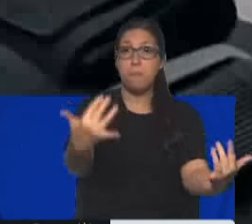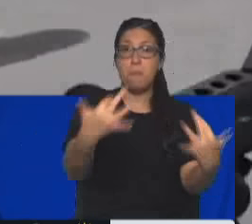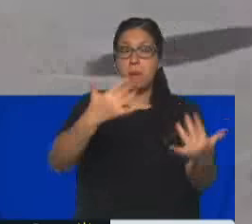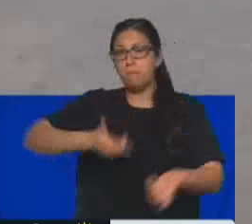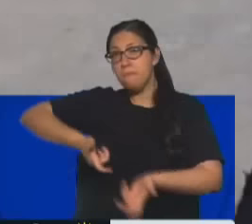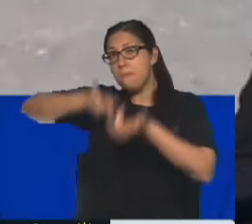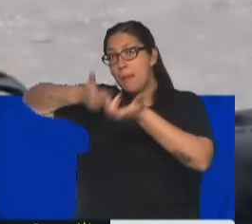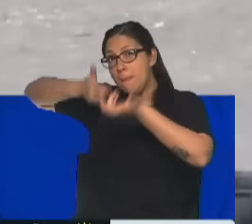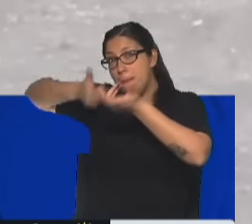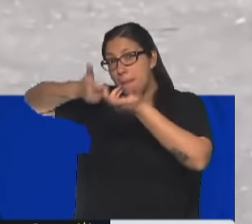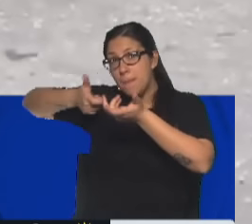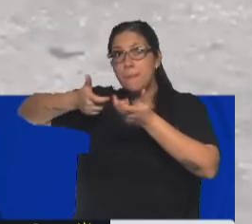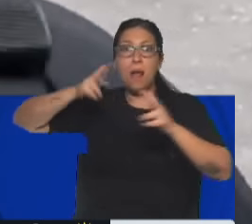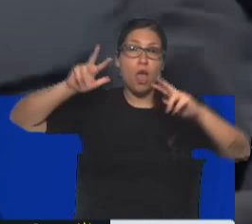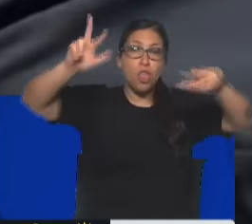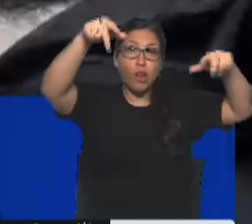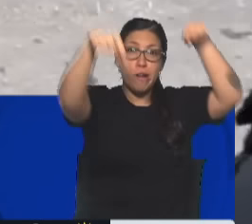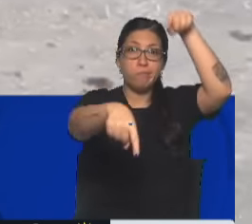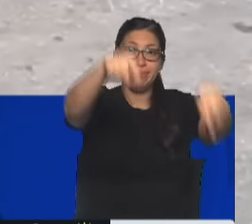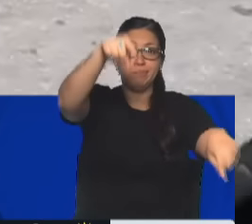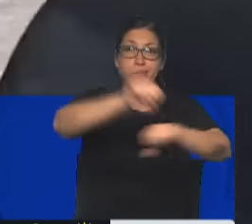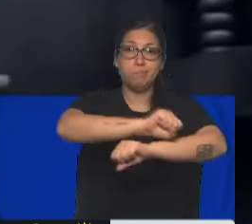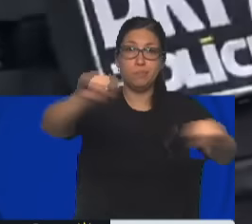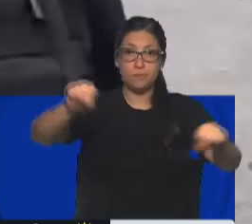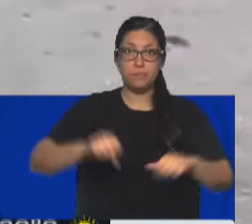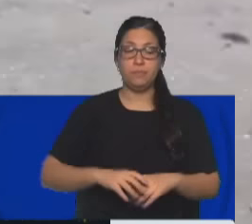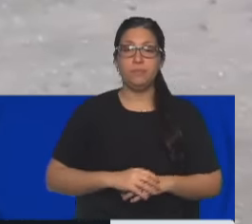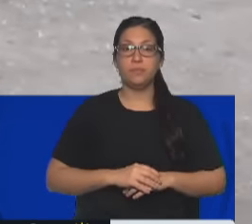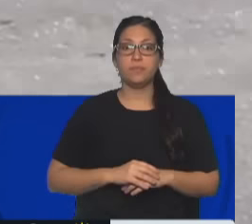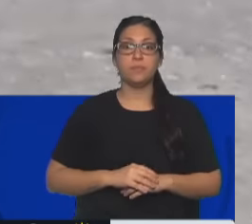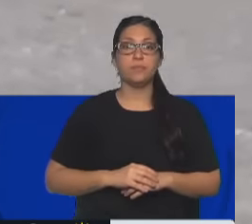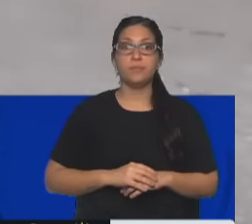de fusiles de asalto y drones con explosivos.